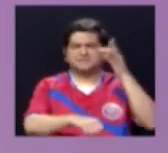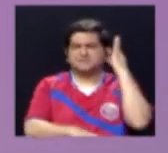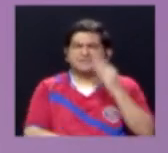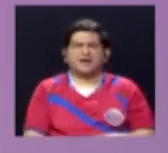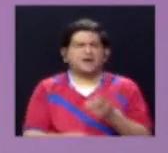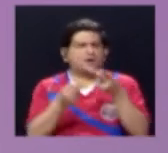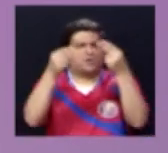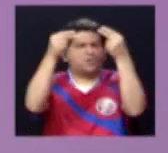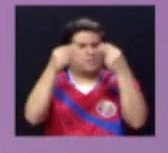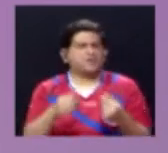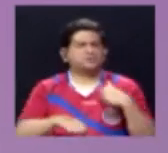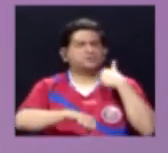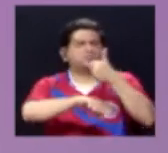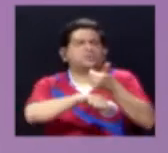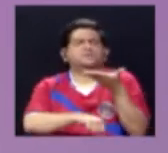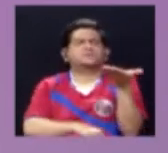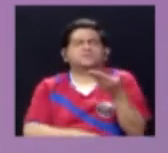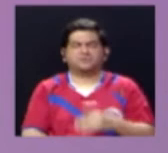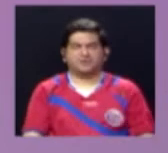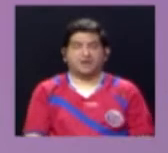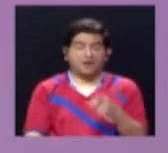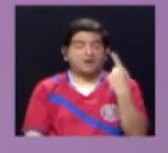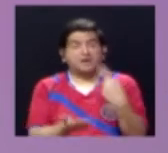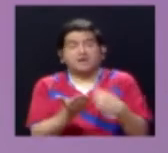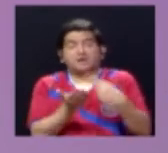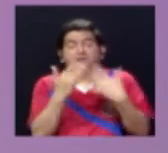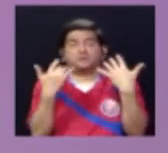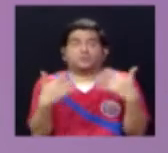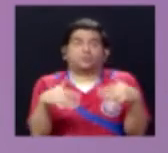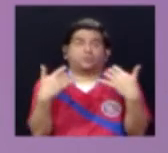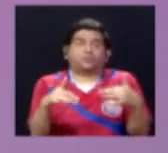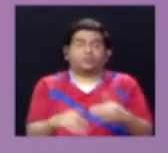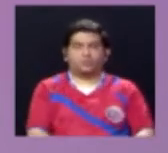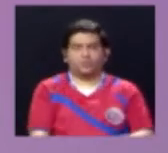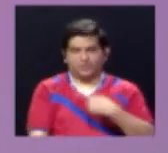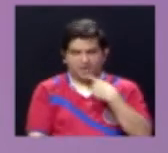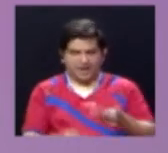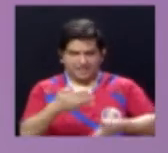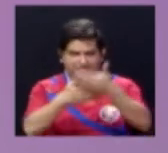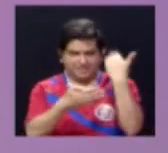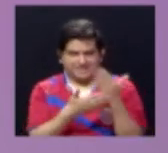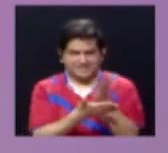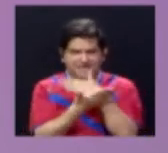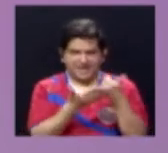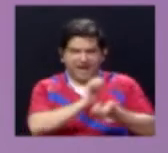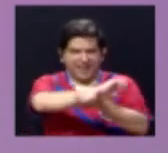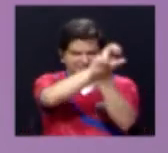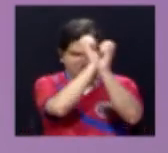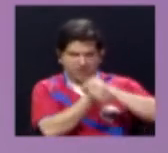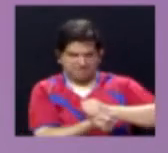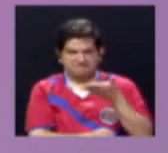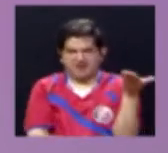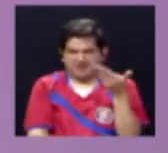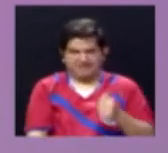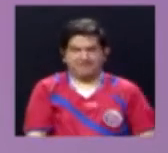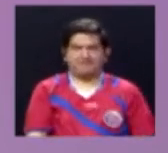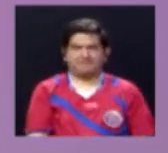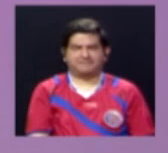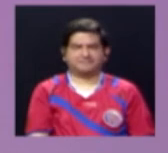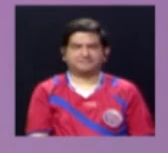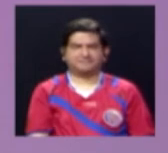que se les asigna mire eso es una gran discusión y cuando decía que si algo había que cambiar era